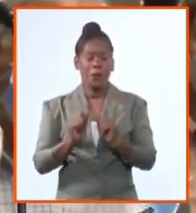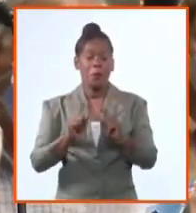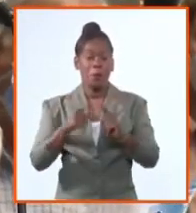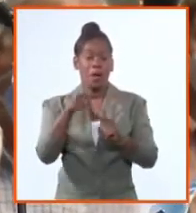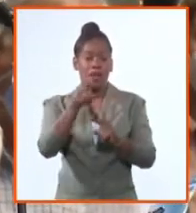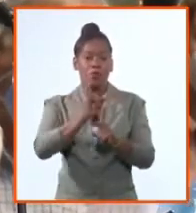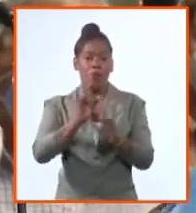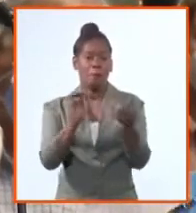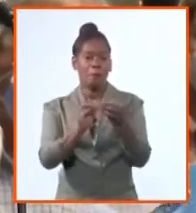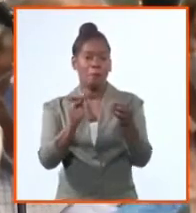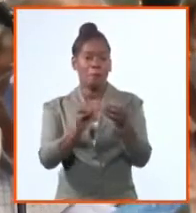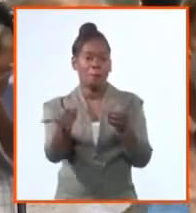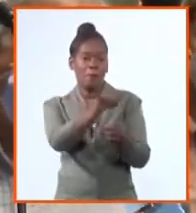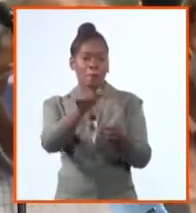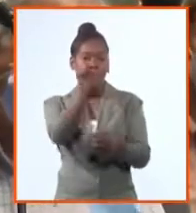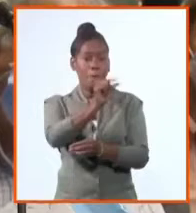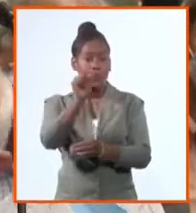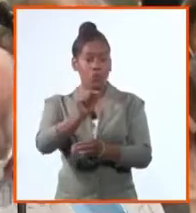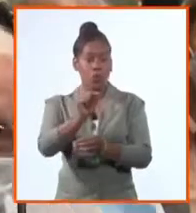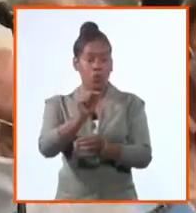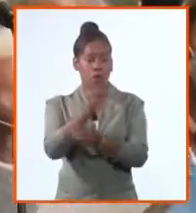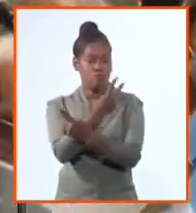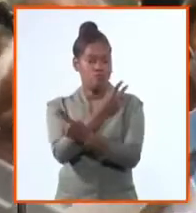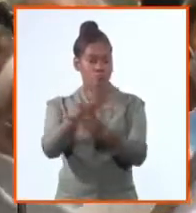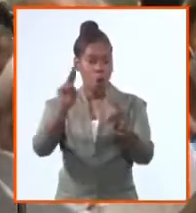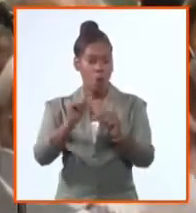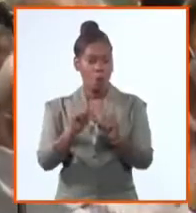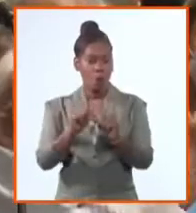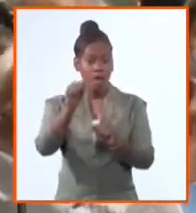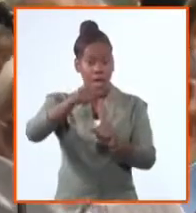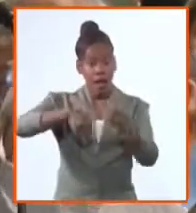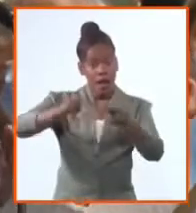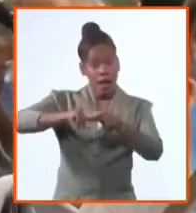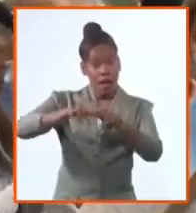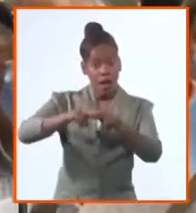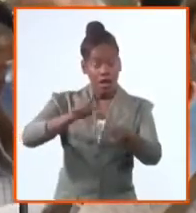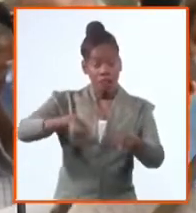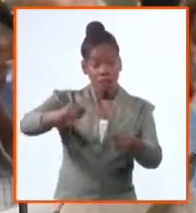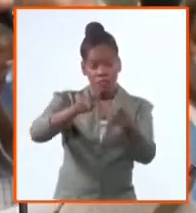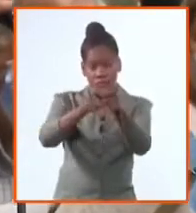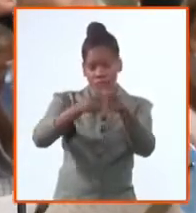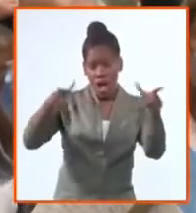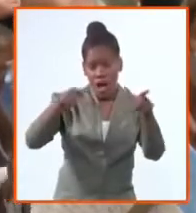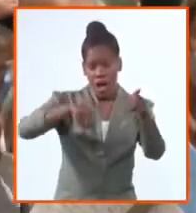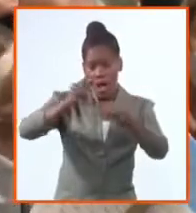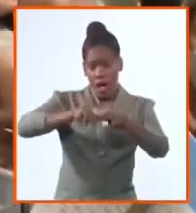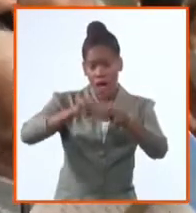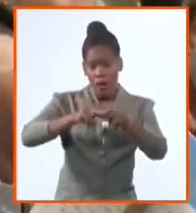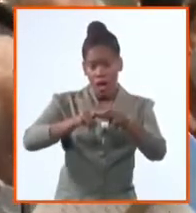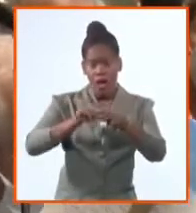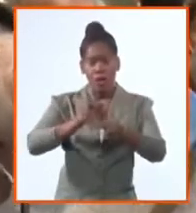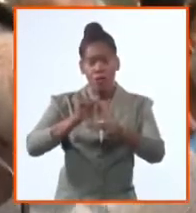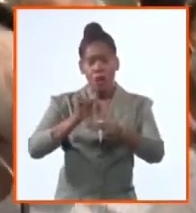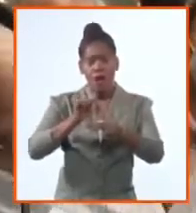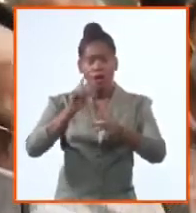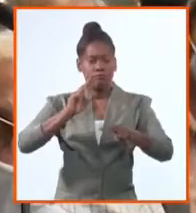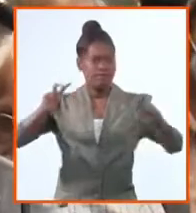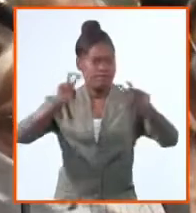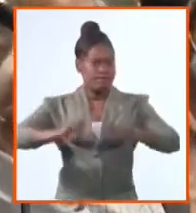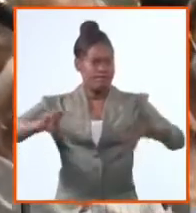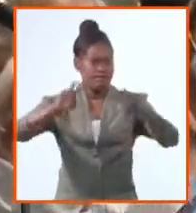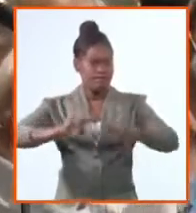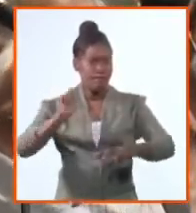Profesionales. Yo me quedé asombrado cuando supe la cifra de profesionales en nuestro país que se han graduado desde el